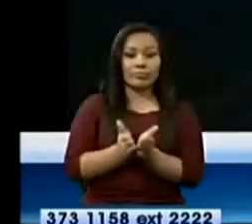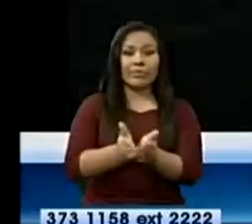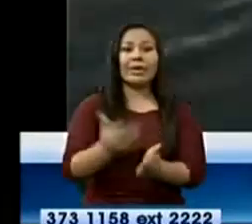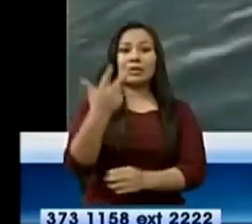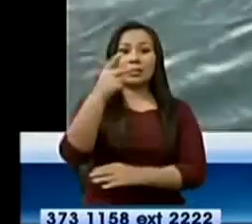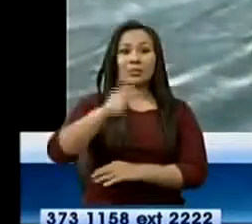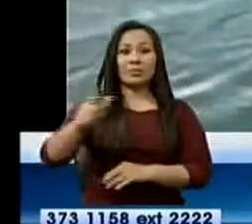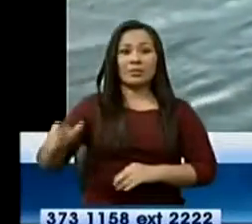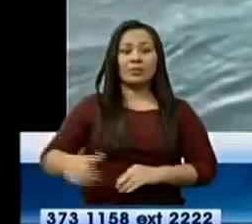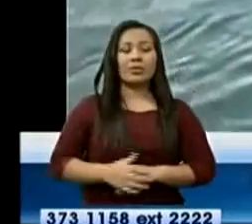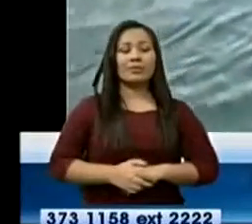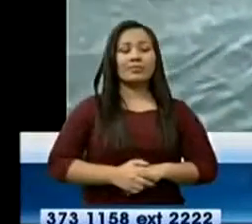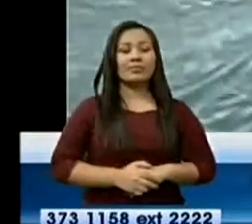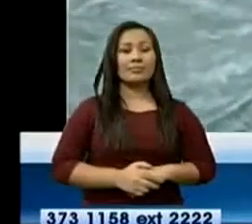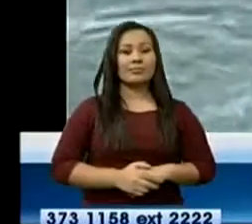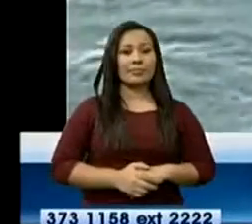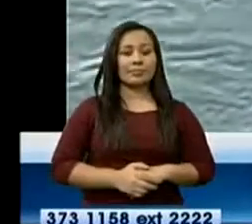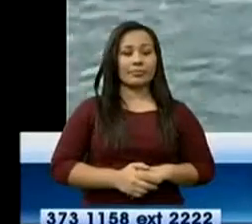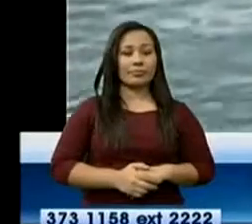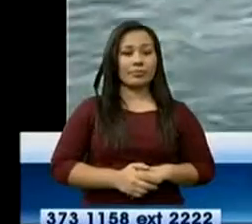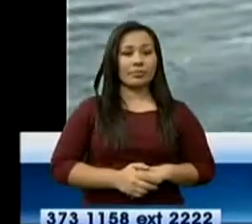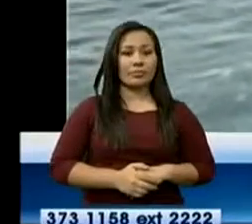detenidos.